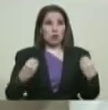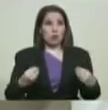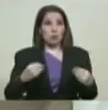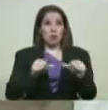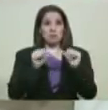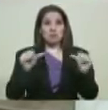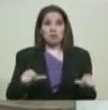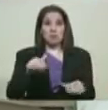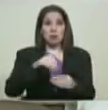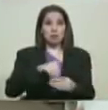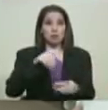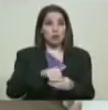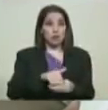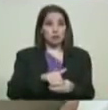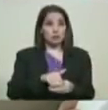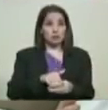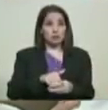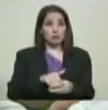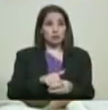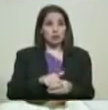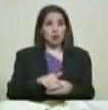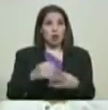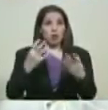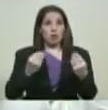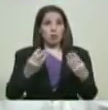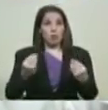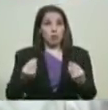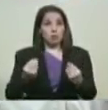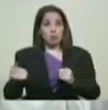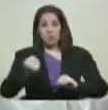electoral. Grandes movilizaciones populares.